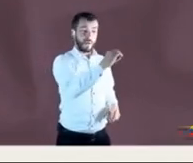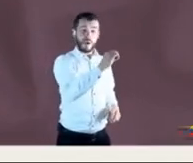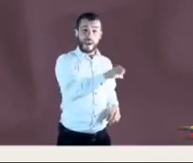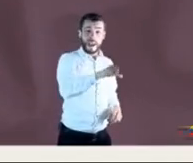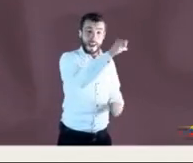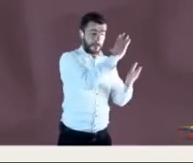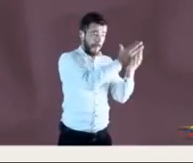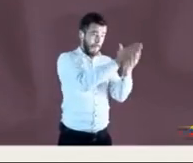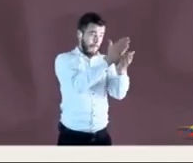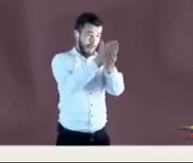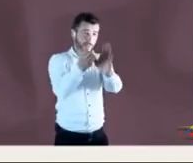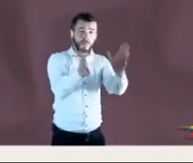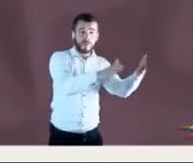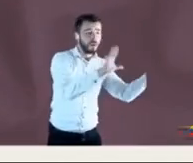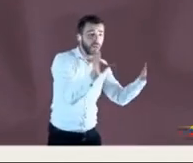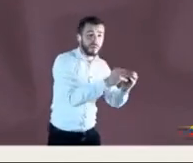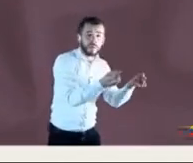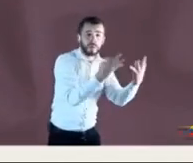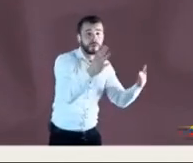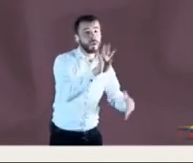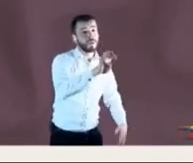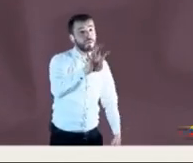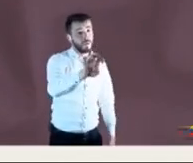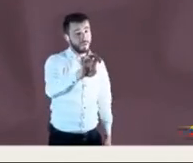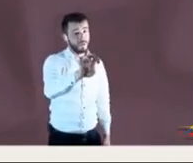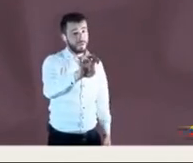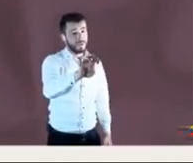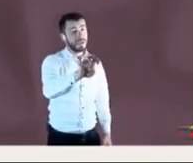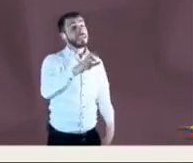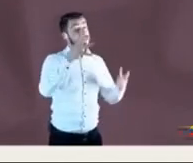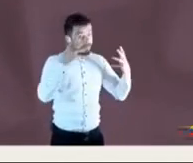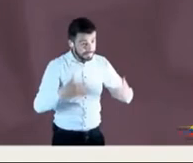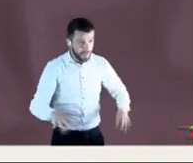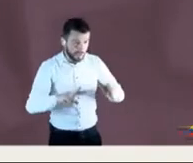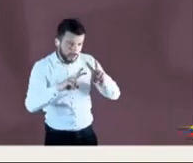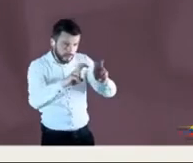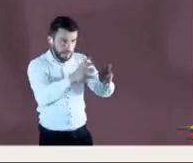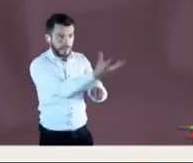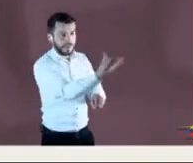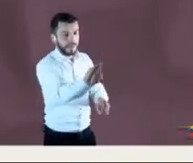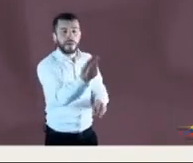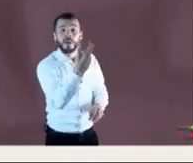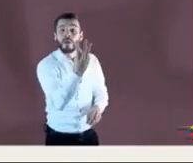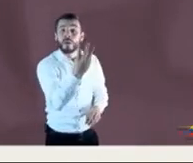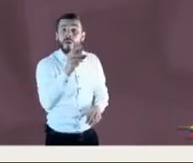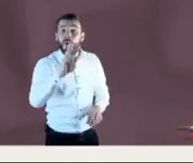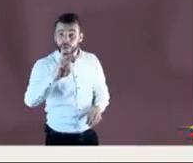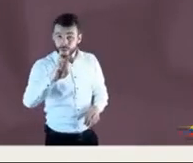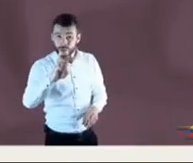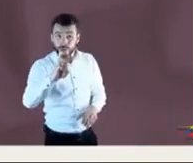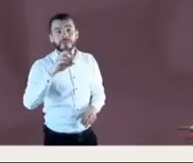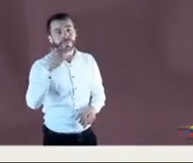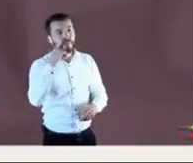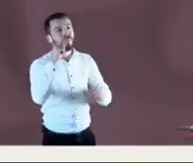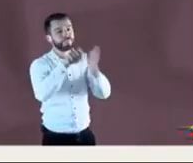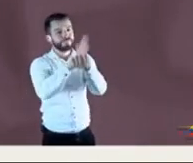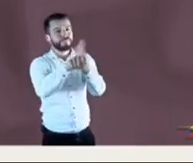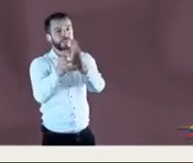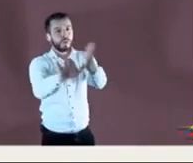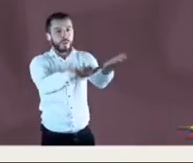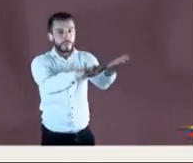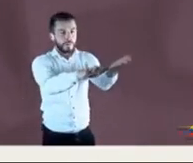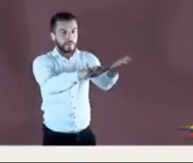asesinados. De estos, hemos podido verificar 48 homicidios, que incluyen 5